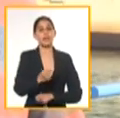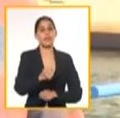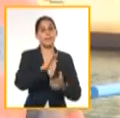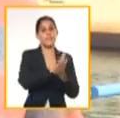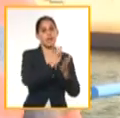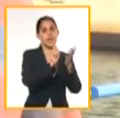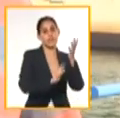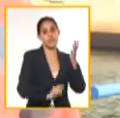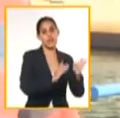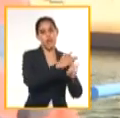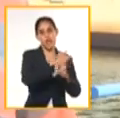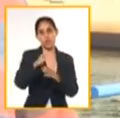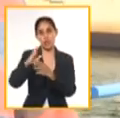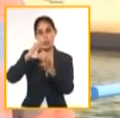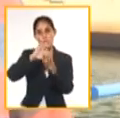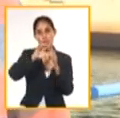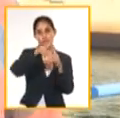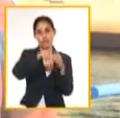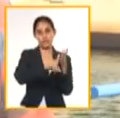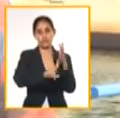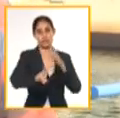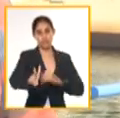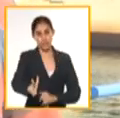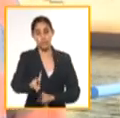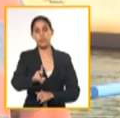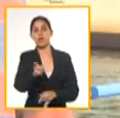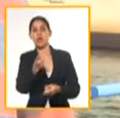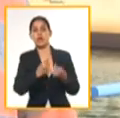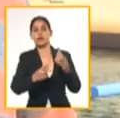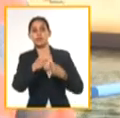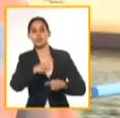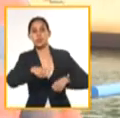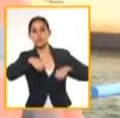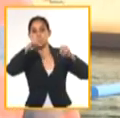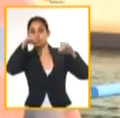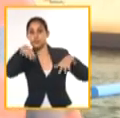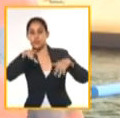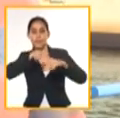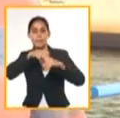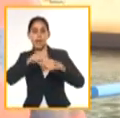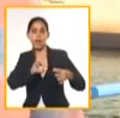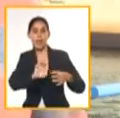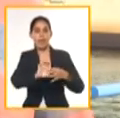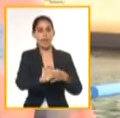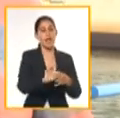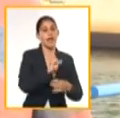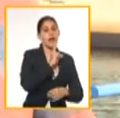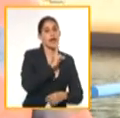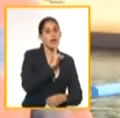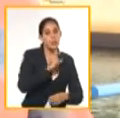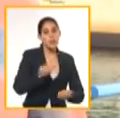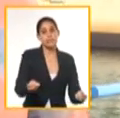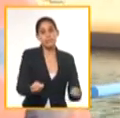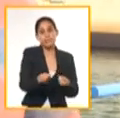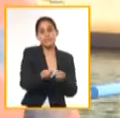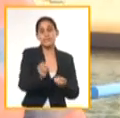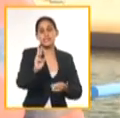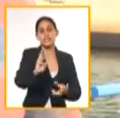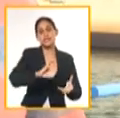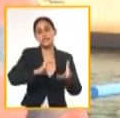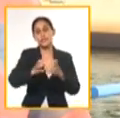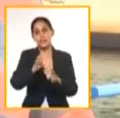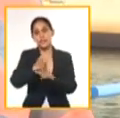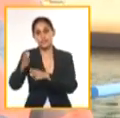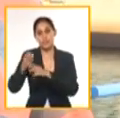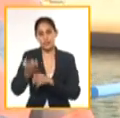hasta Guantánamo prácticamente estaba restituido el servicio en un 90% de la población que nosotros abastecemos por las 3 modalidades que ya había